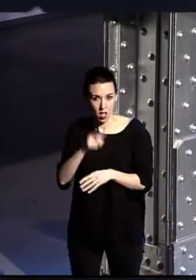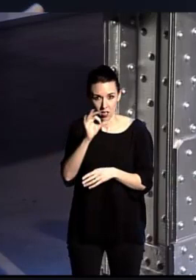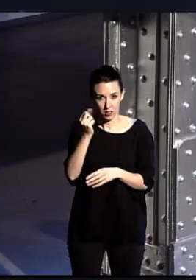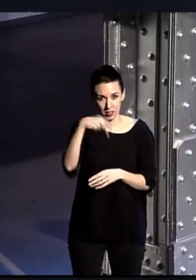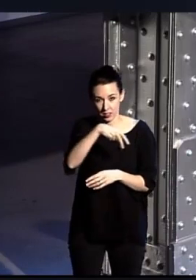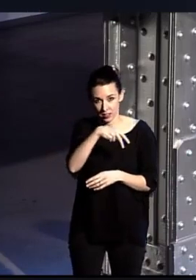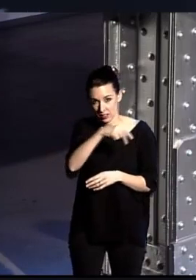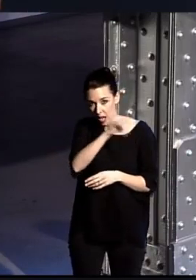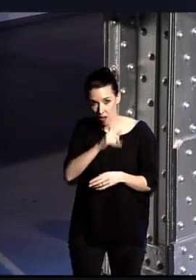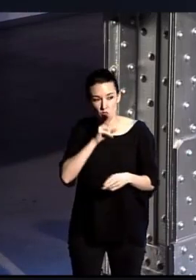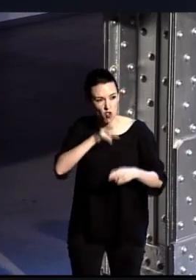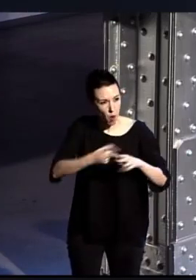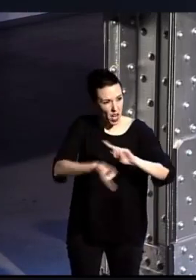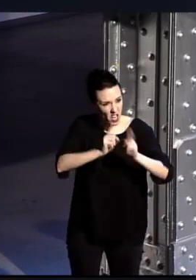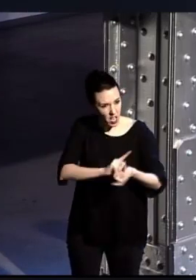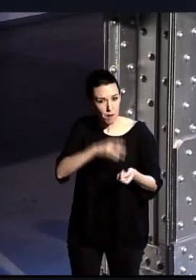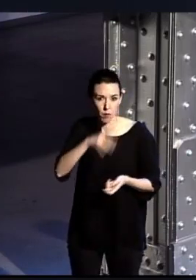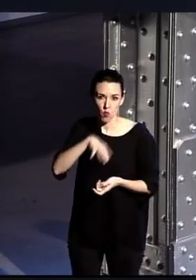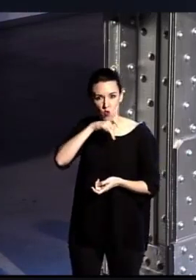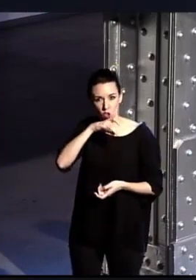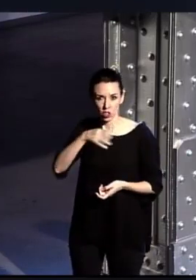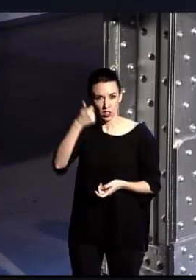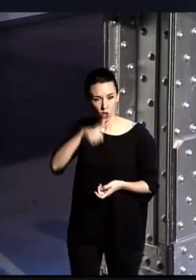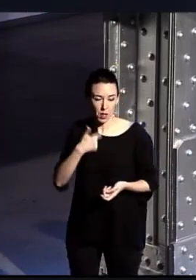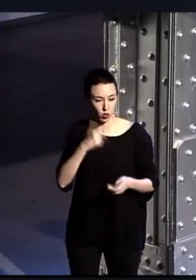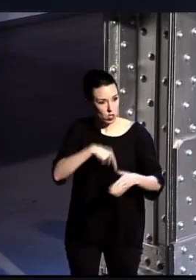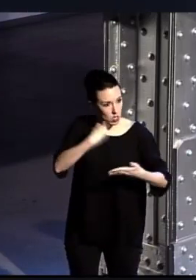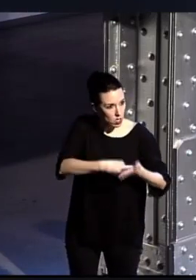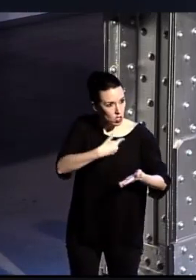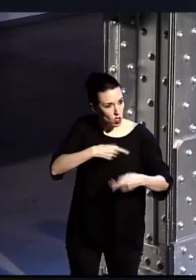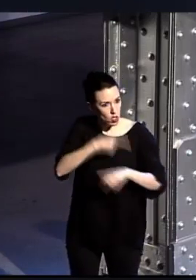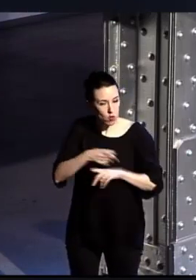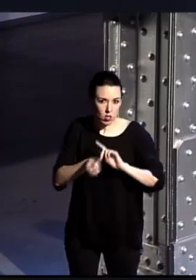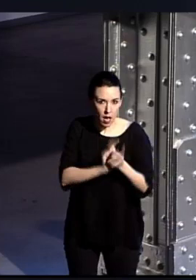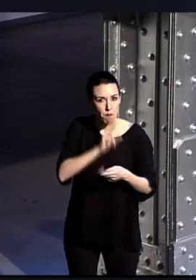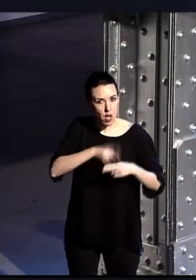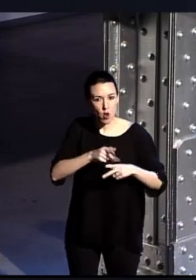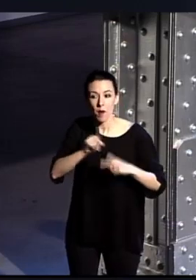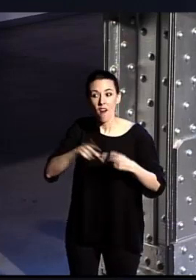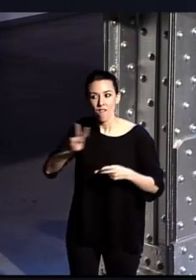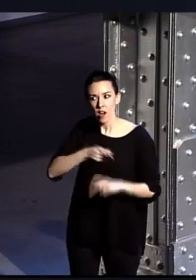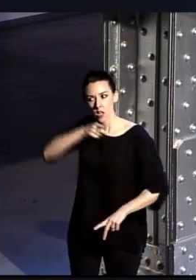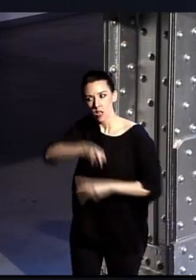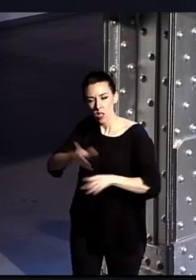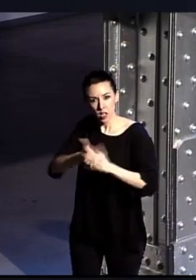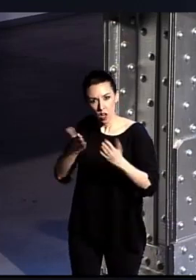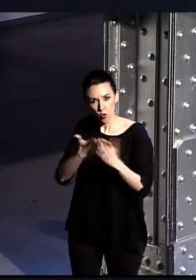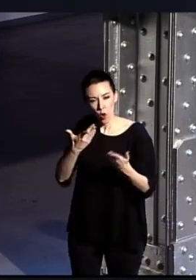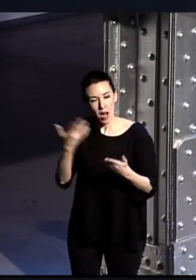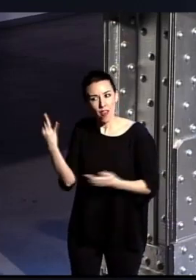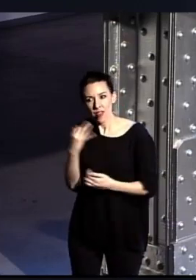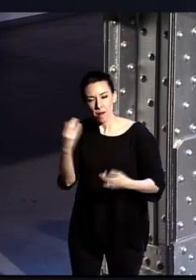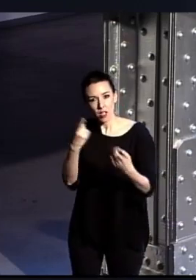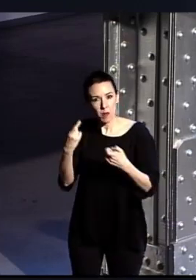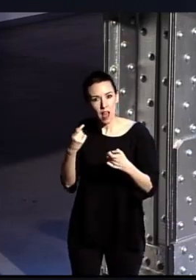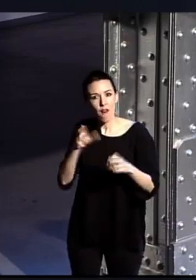a que se llamara George Sand, que estaba muy contento con que tuviera un nombre masculino, ese hombre que obligaba a Julio Verne a que sus novelas tuvieran